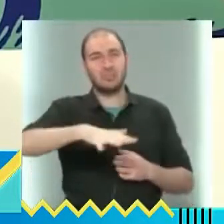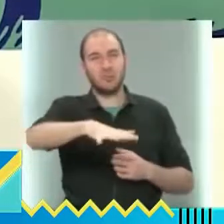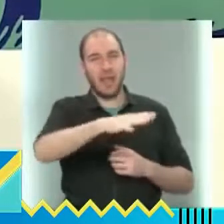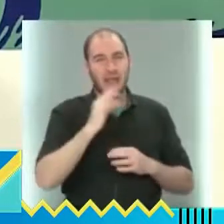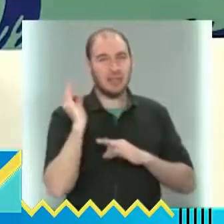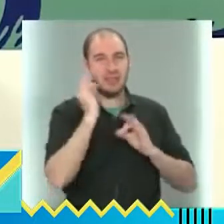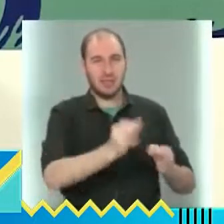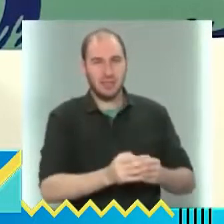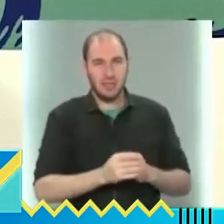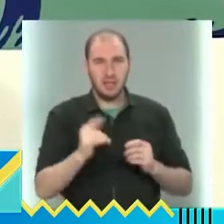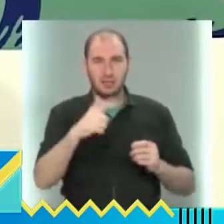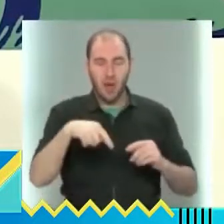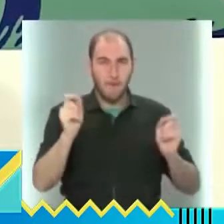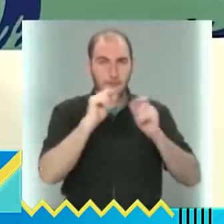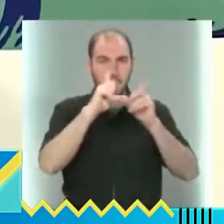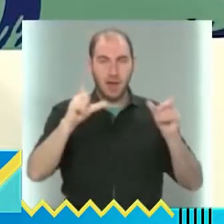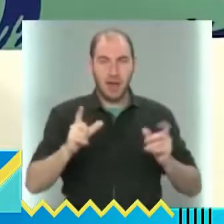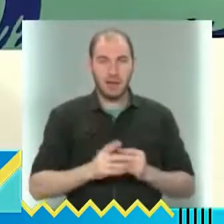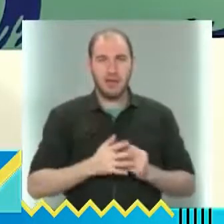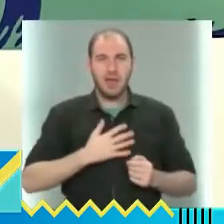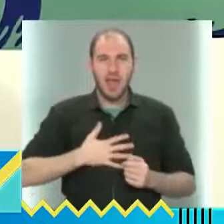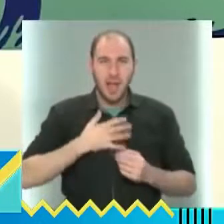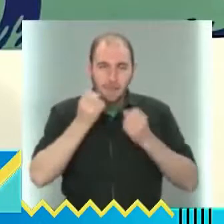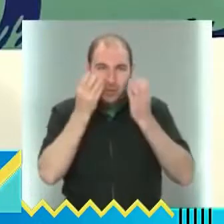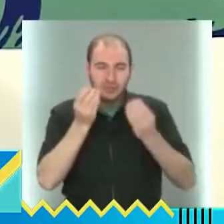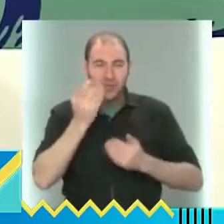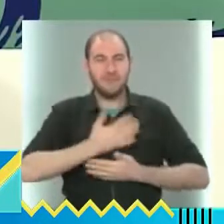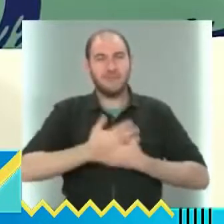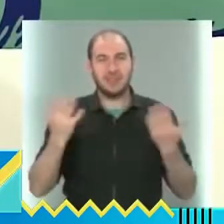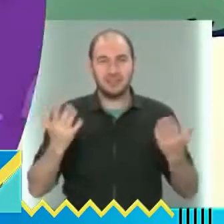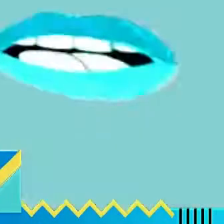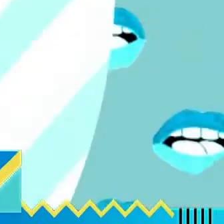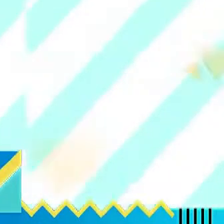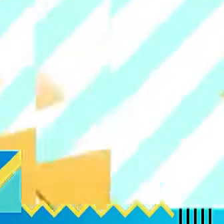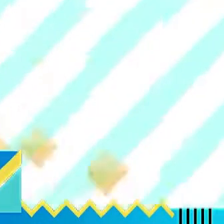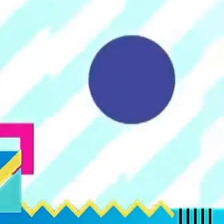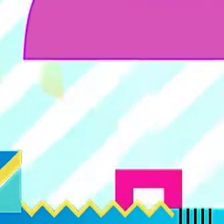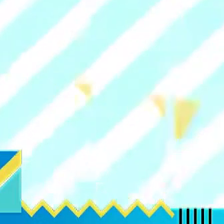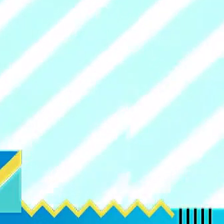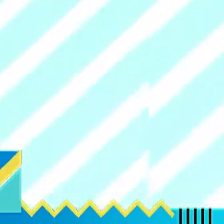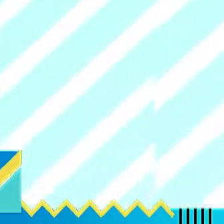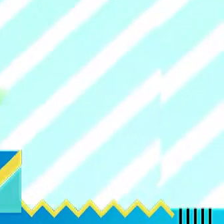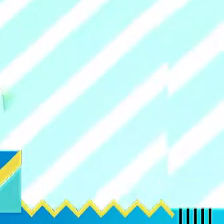ciudad y todo los sorprende y ver esa emoción y ver esa alegría, ese disfrute.